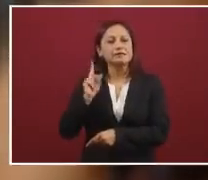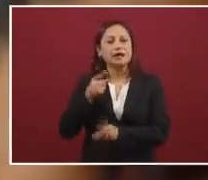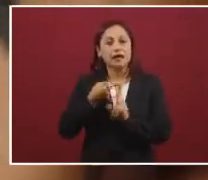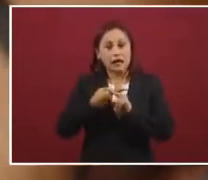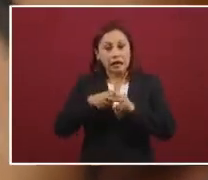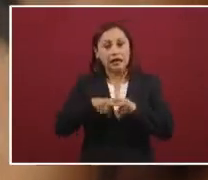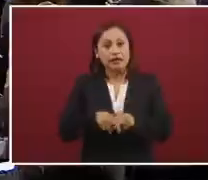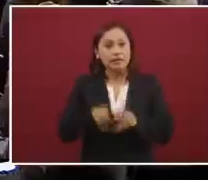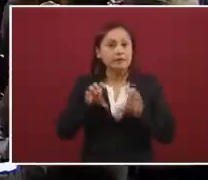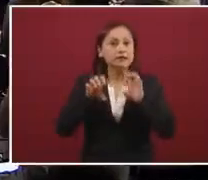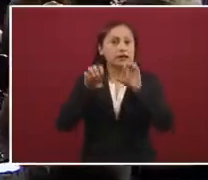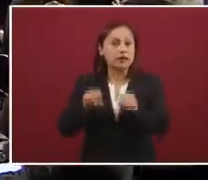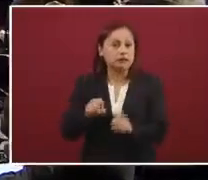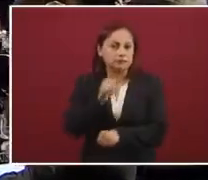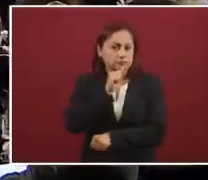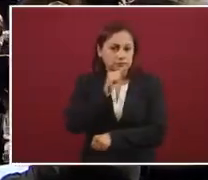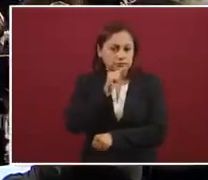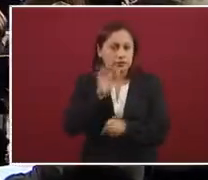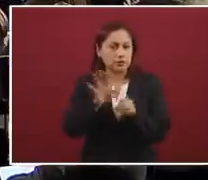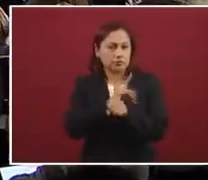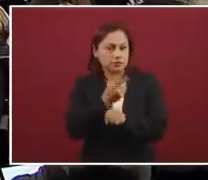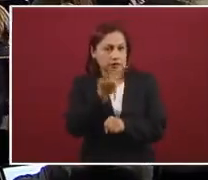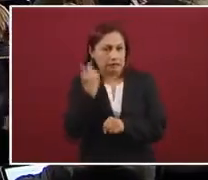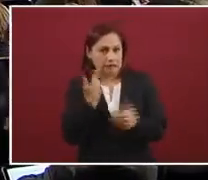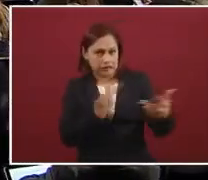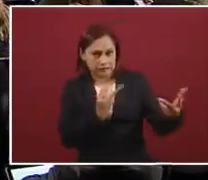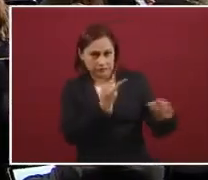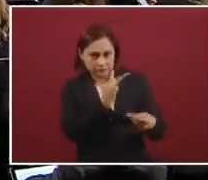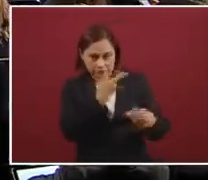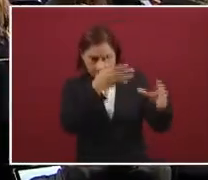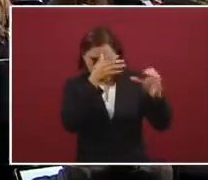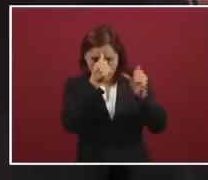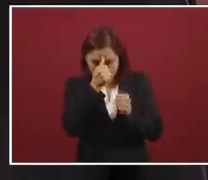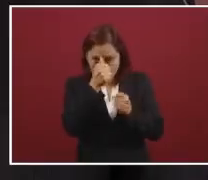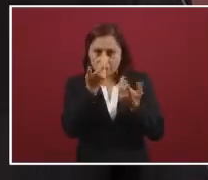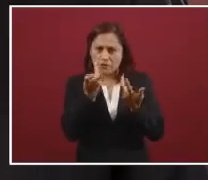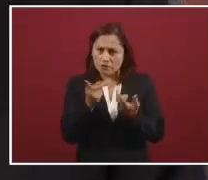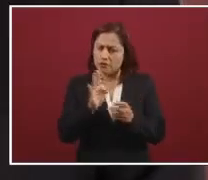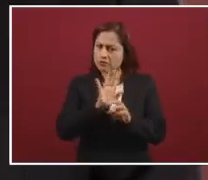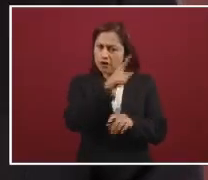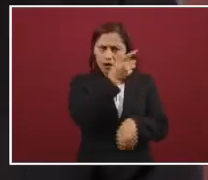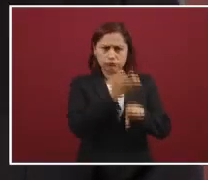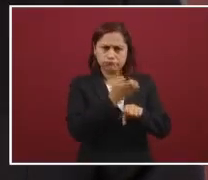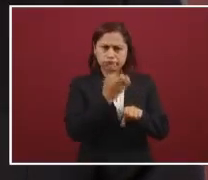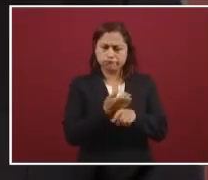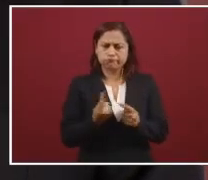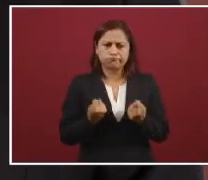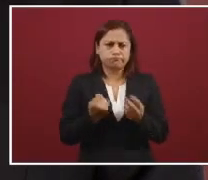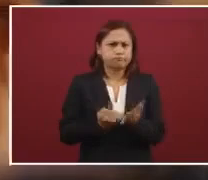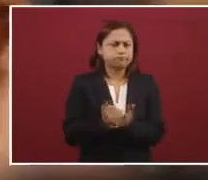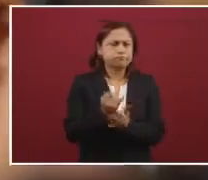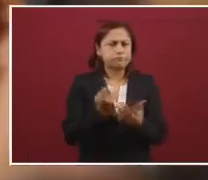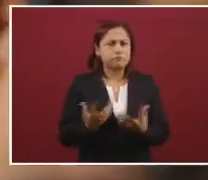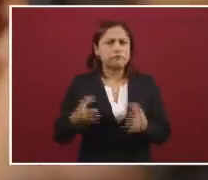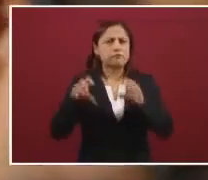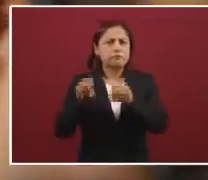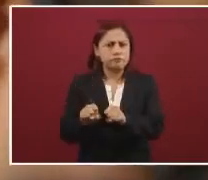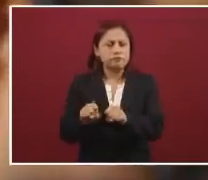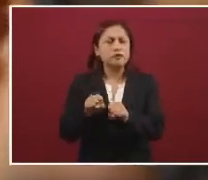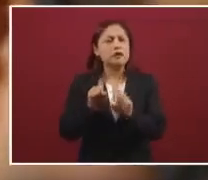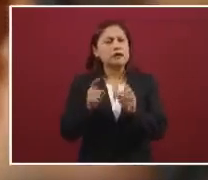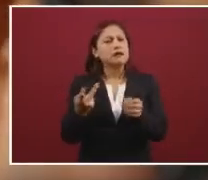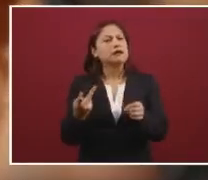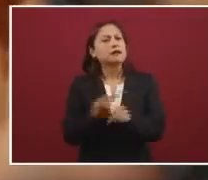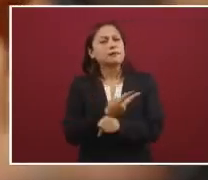el acuerdo que se tenía con Estados Unidos, sin embargo, comenzaron. ¿En qué situación está México? ¿Qué es lo que usted va a hacer al respecto y